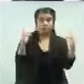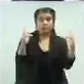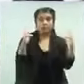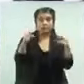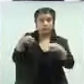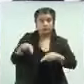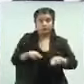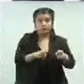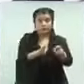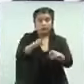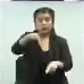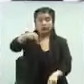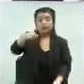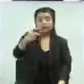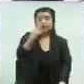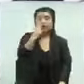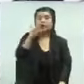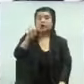río Nahualate.